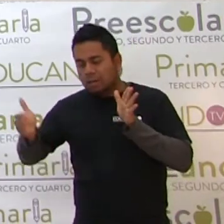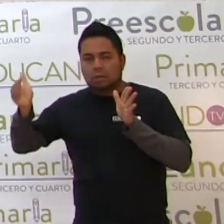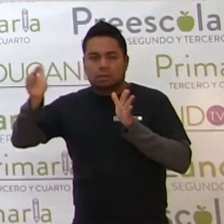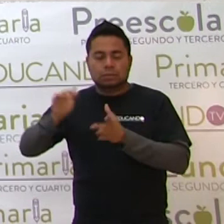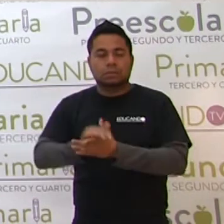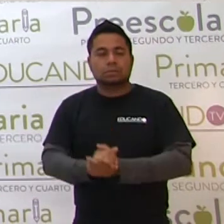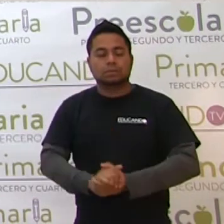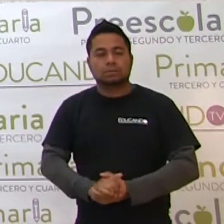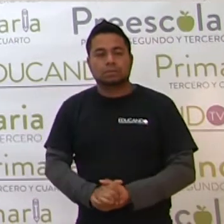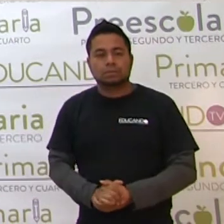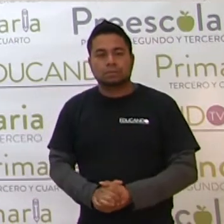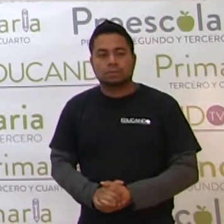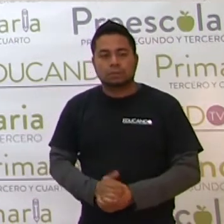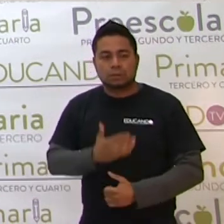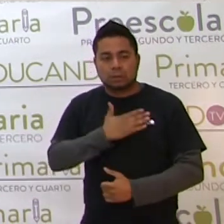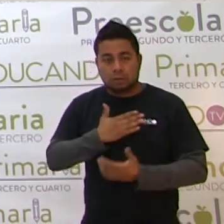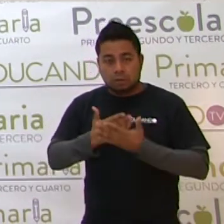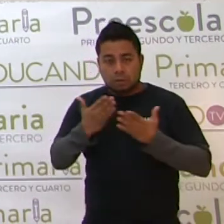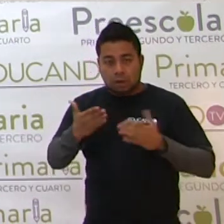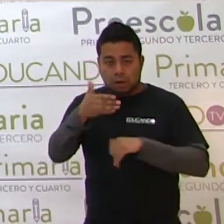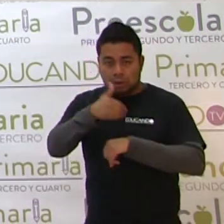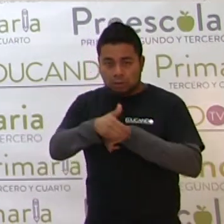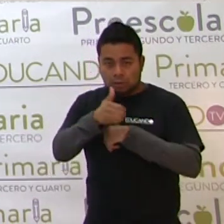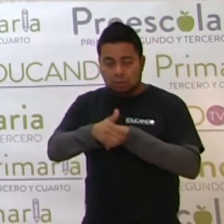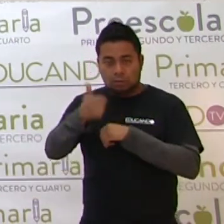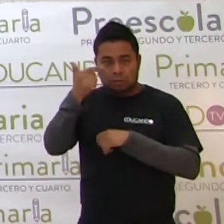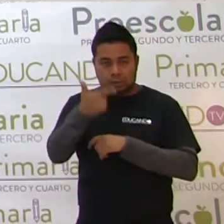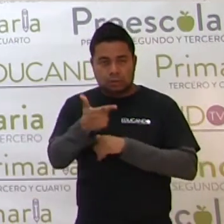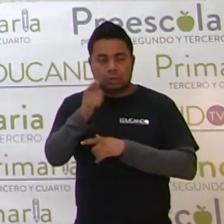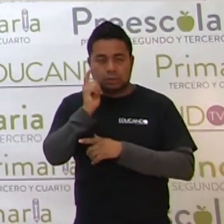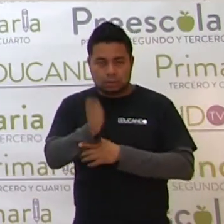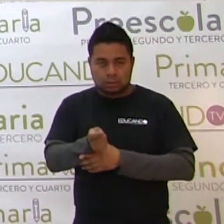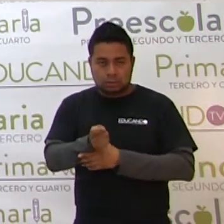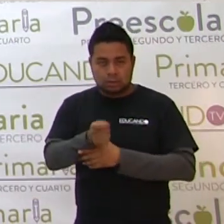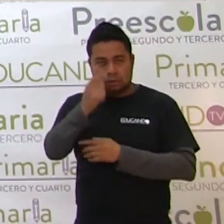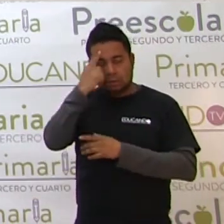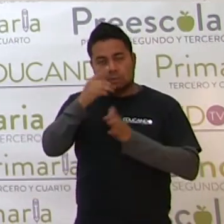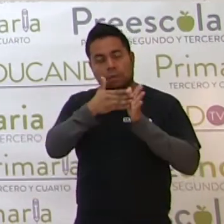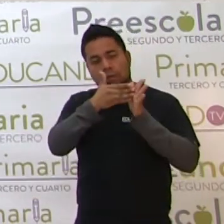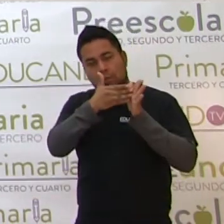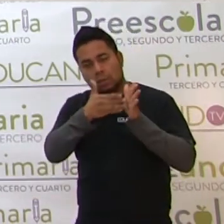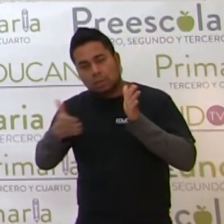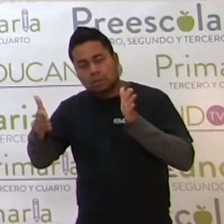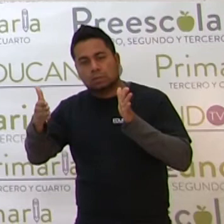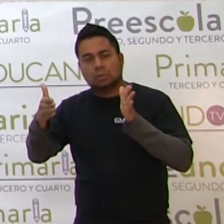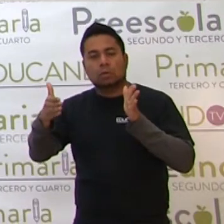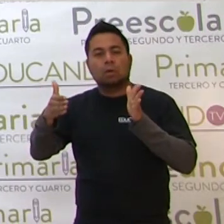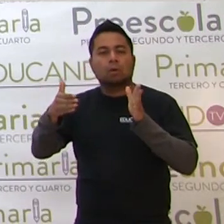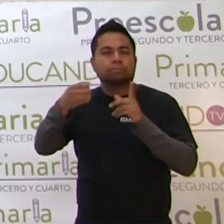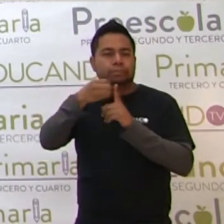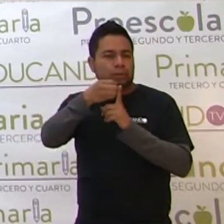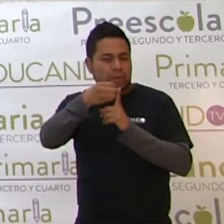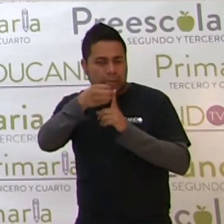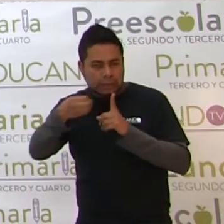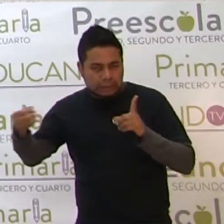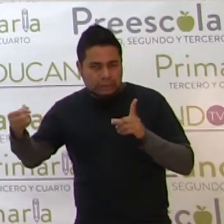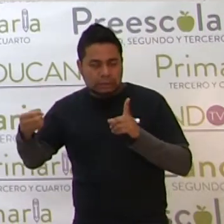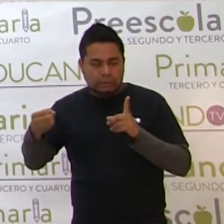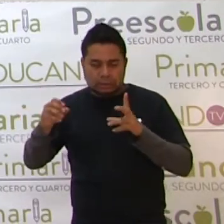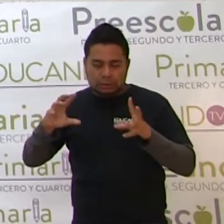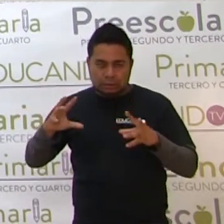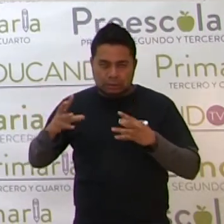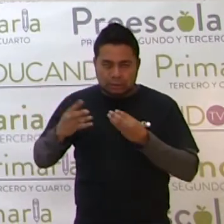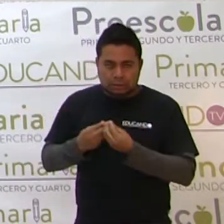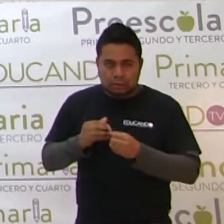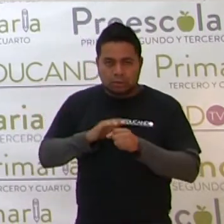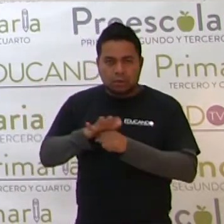Bueno, vamos con el paso 7. Es la planeación, organización y conjunción